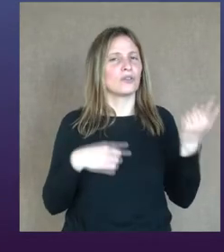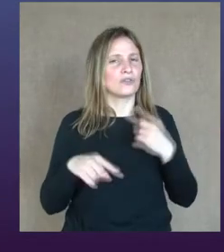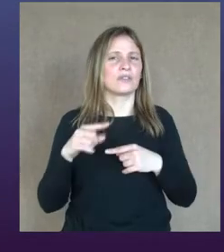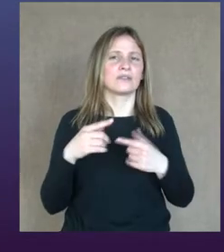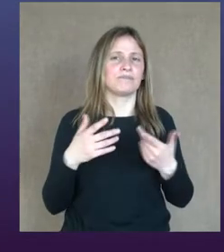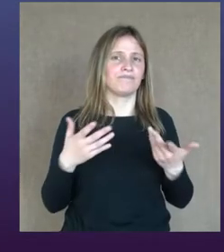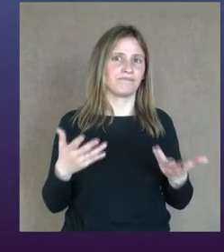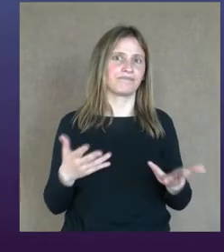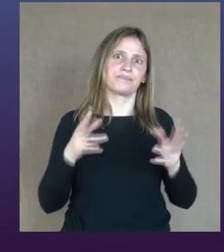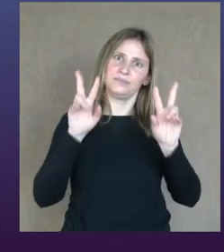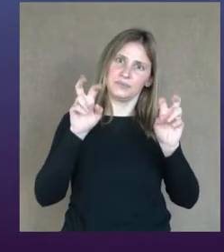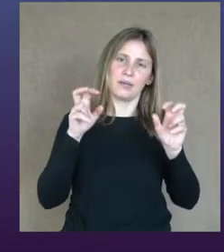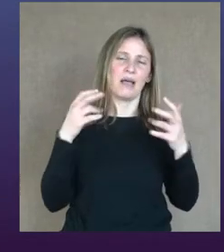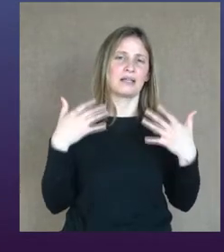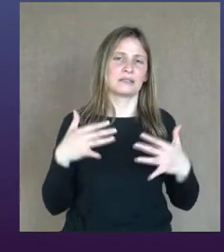temas son